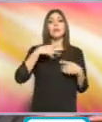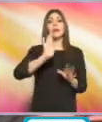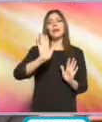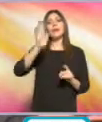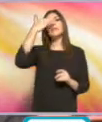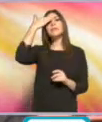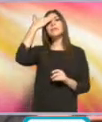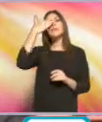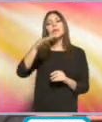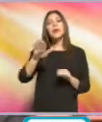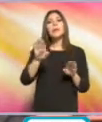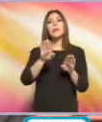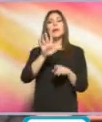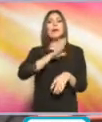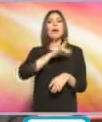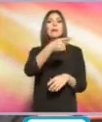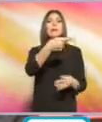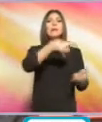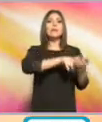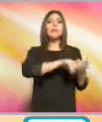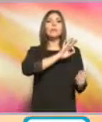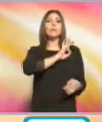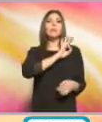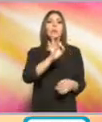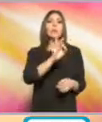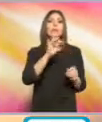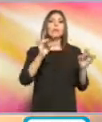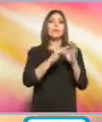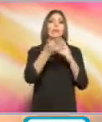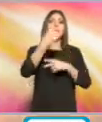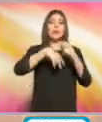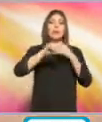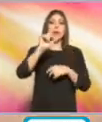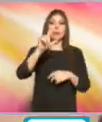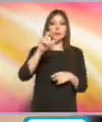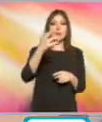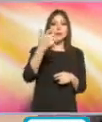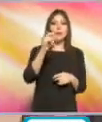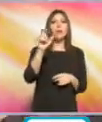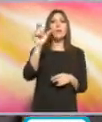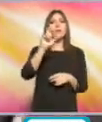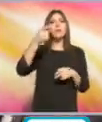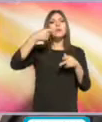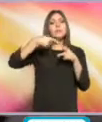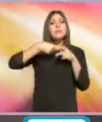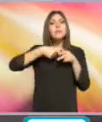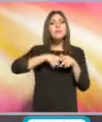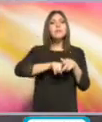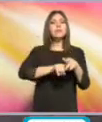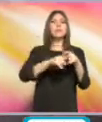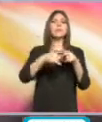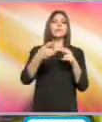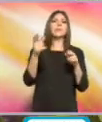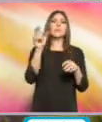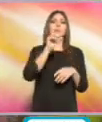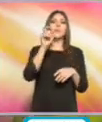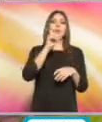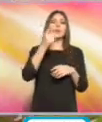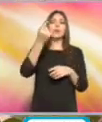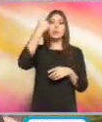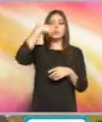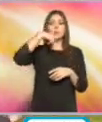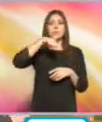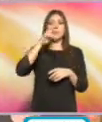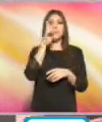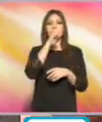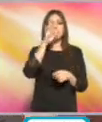ya hiperreactivo, cuando empieza el cuadro de proceso inflamatorio inicial de irritación